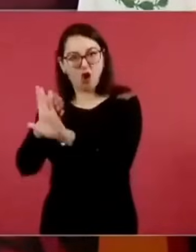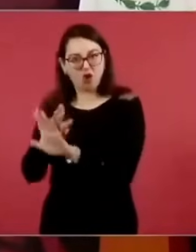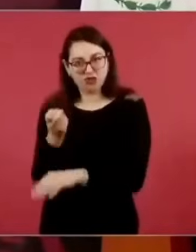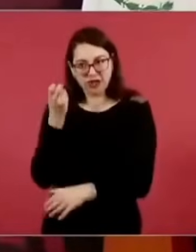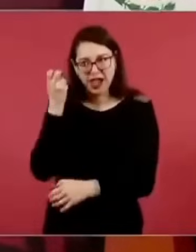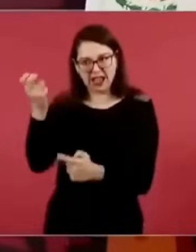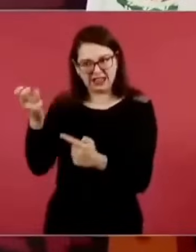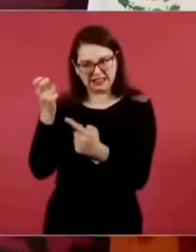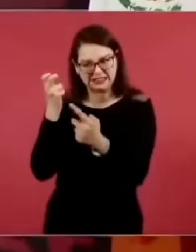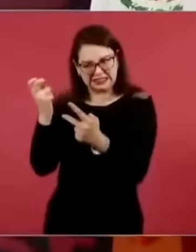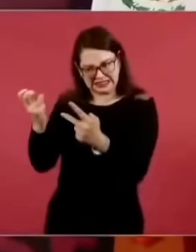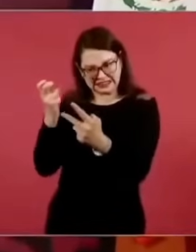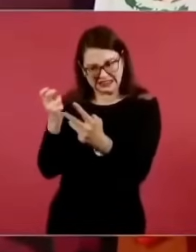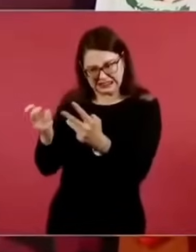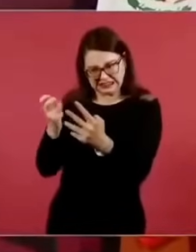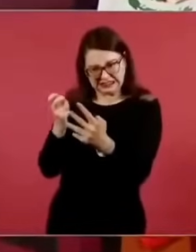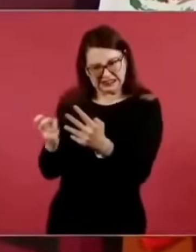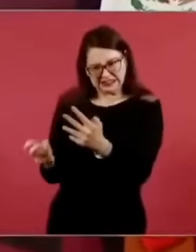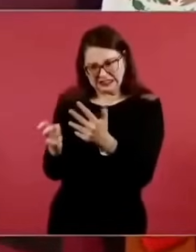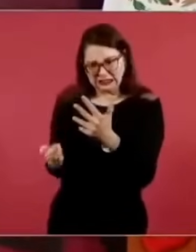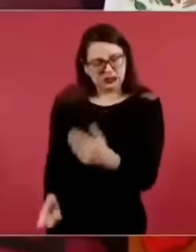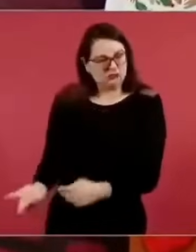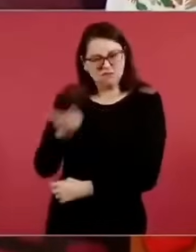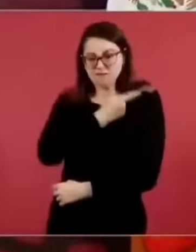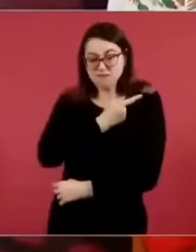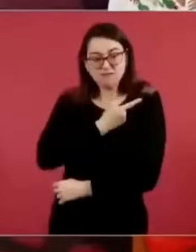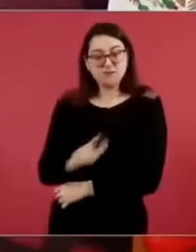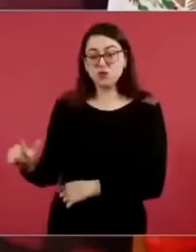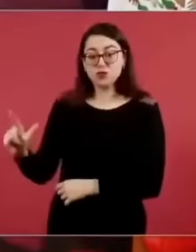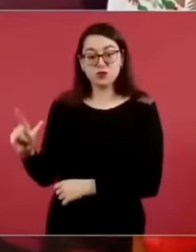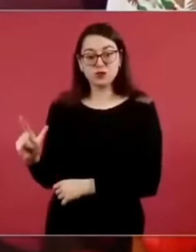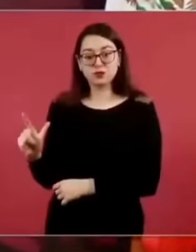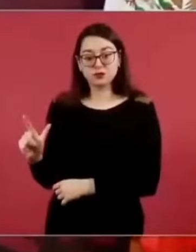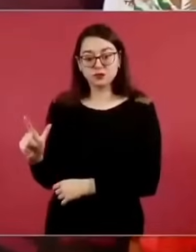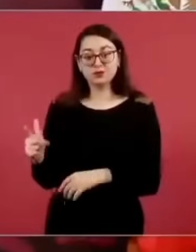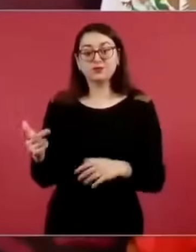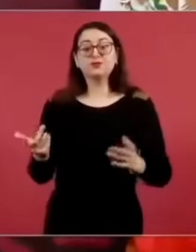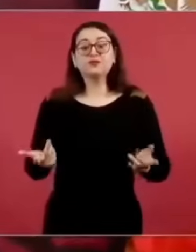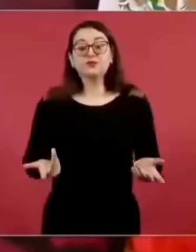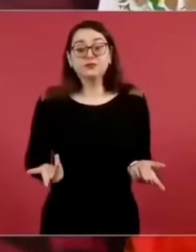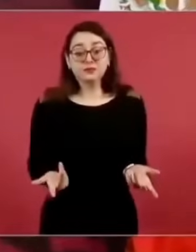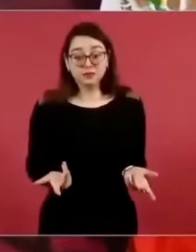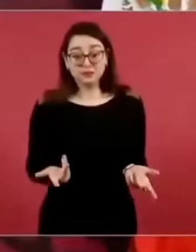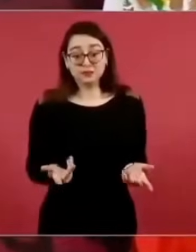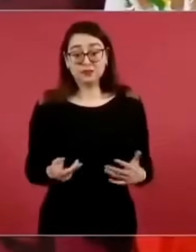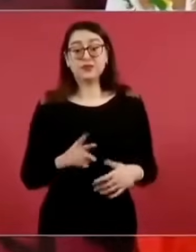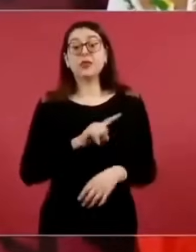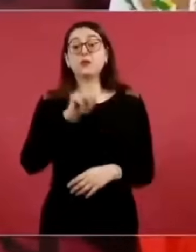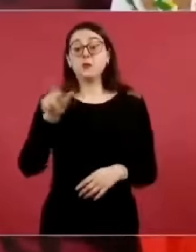una reacción muy fuerte. Entonces, llega el momento de la sucesión